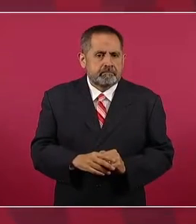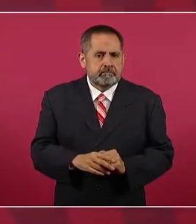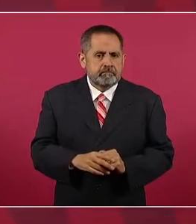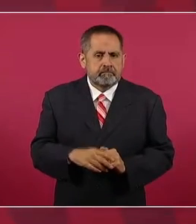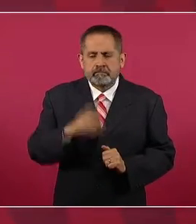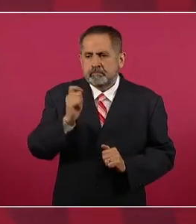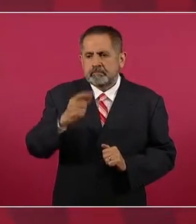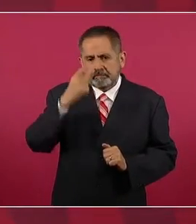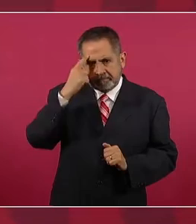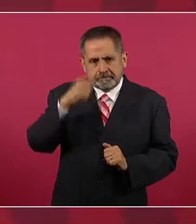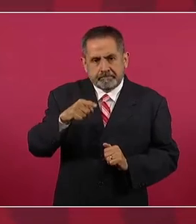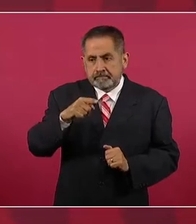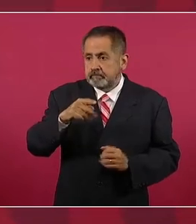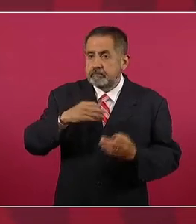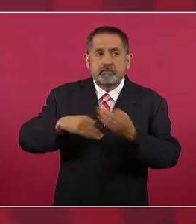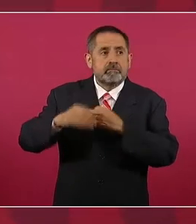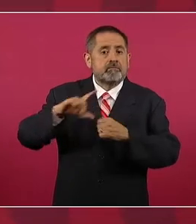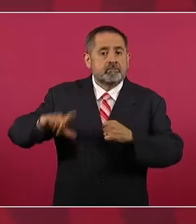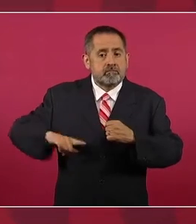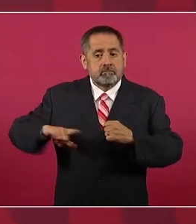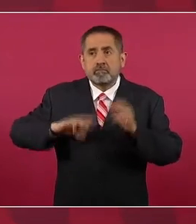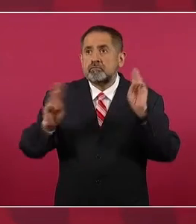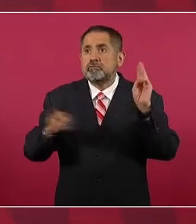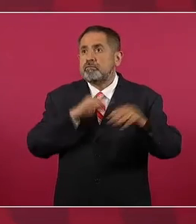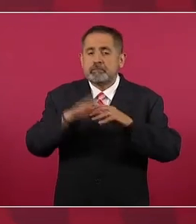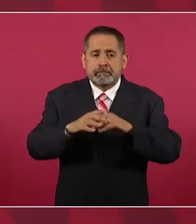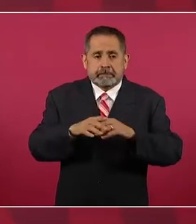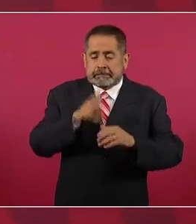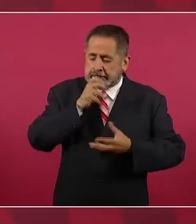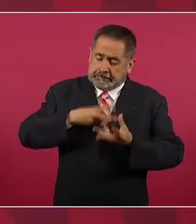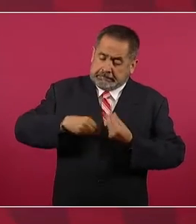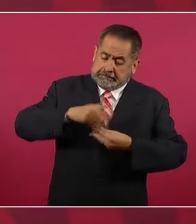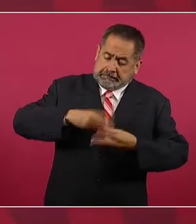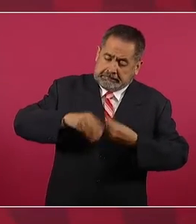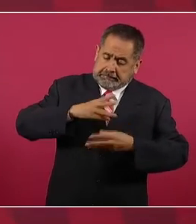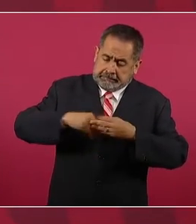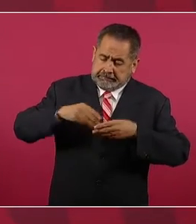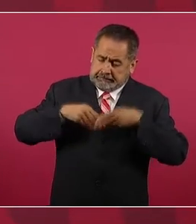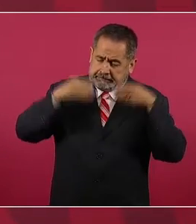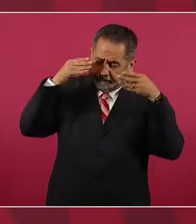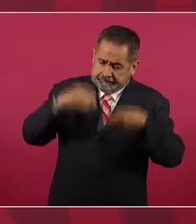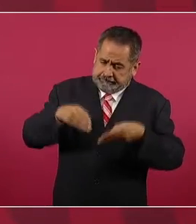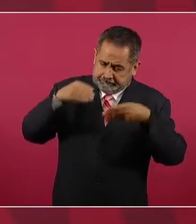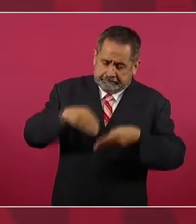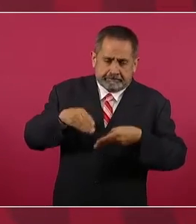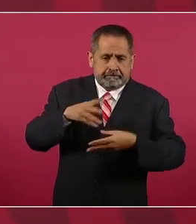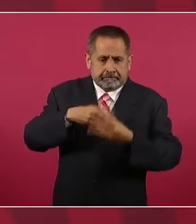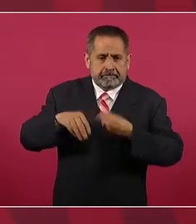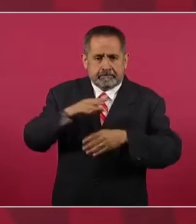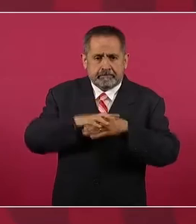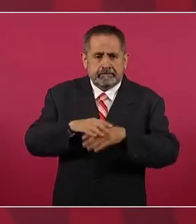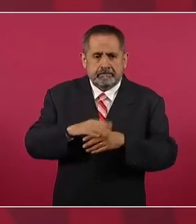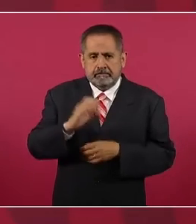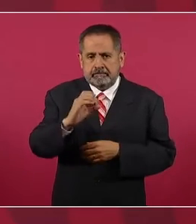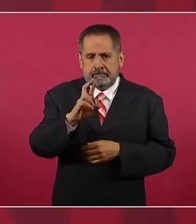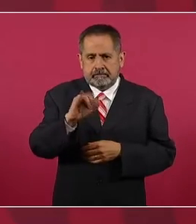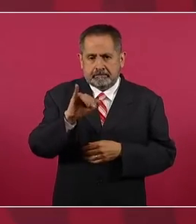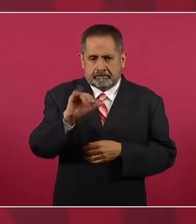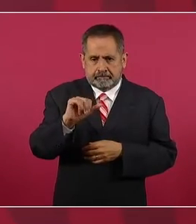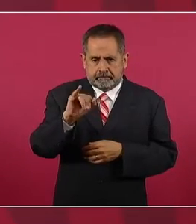para que todos los gobiernos del mundo nos podamos dedicar a enfrentar la